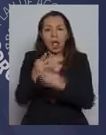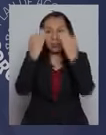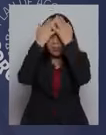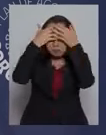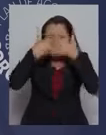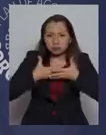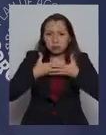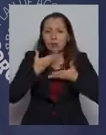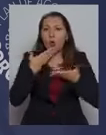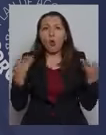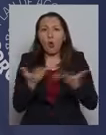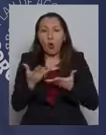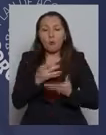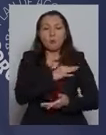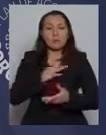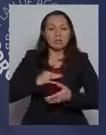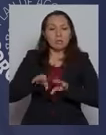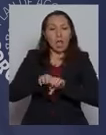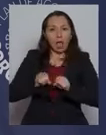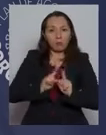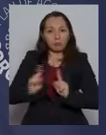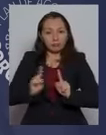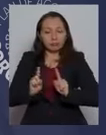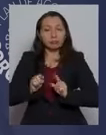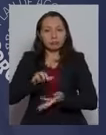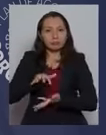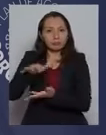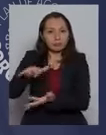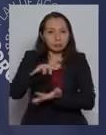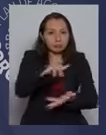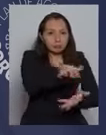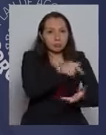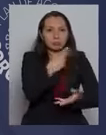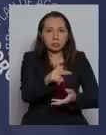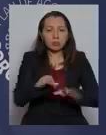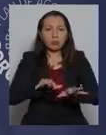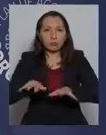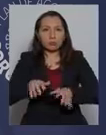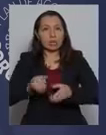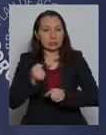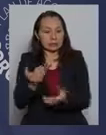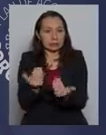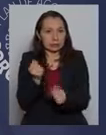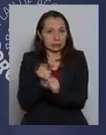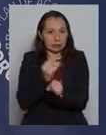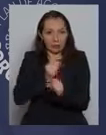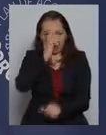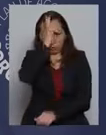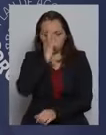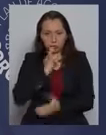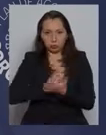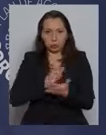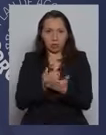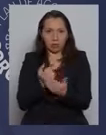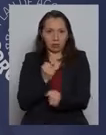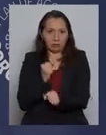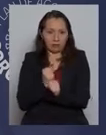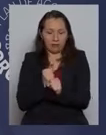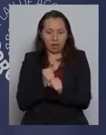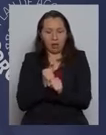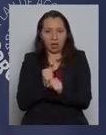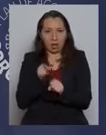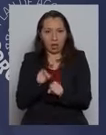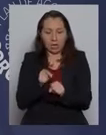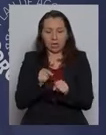¿Cómo es la coordinación que está teniendo el Ministerio justamente para mantener abastecidos de las herramientas que necesitan los funcionarios de la salud para funcionar frente a esta